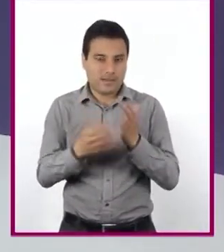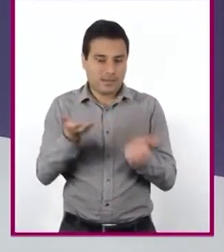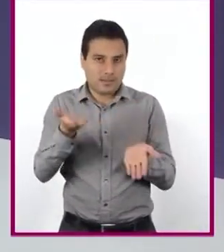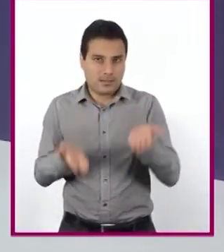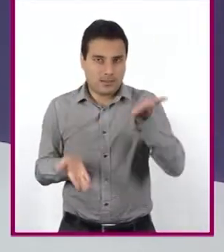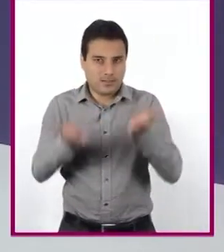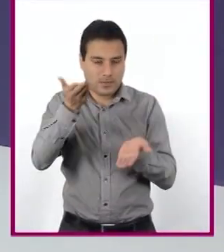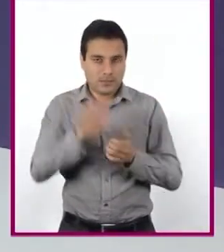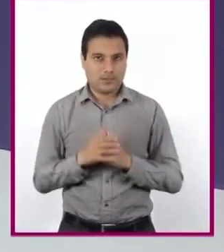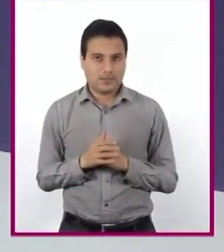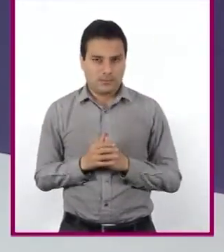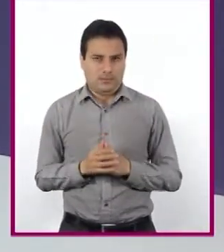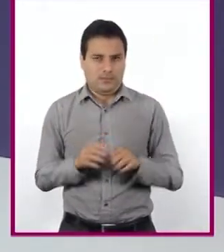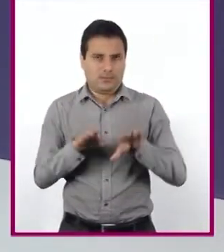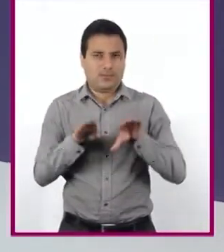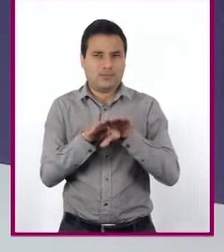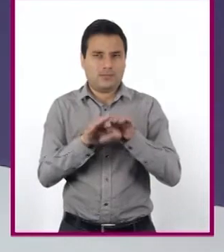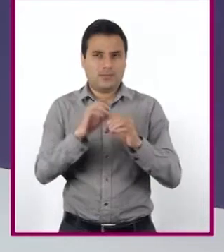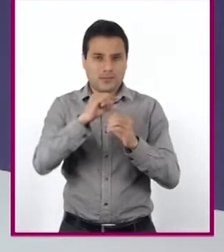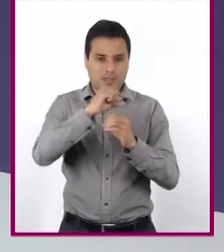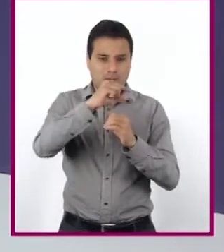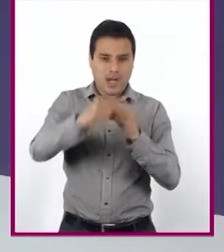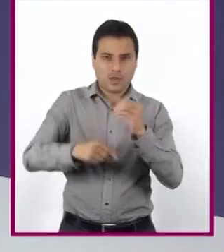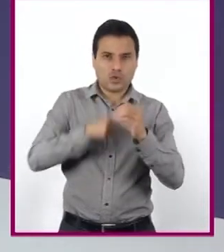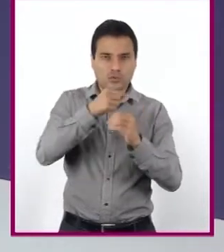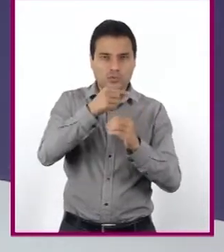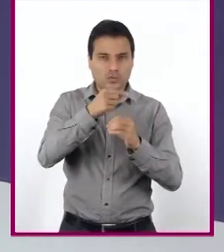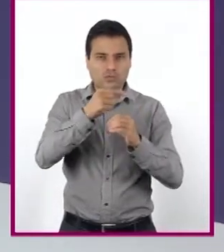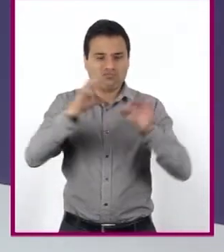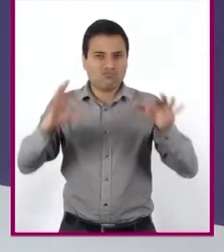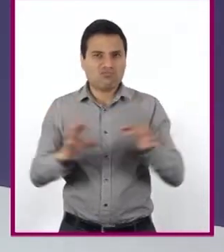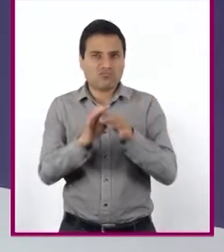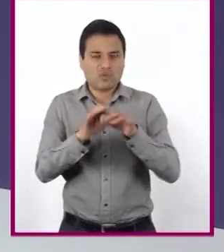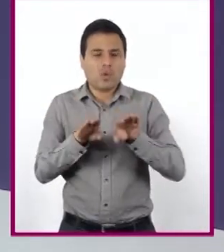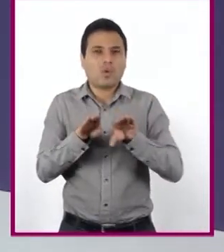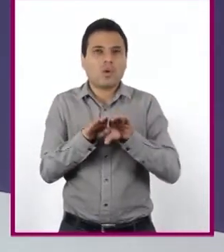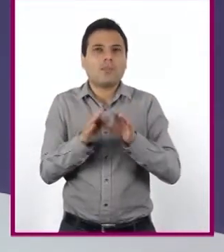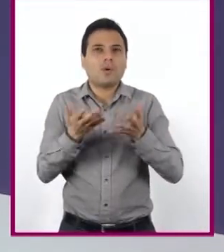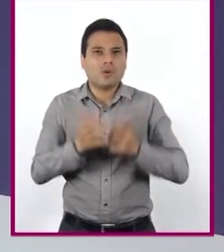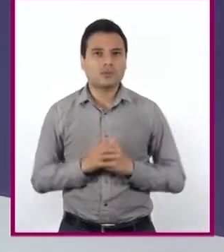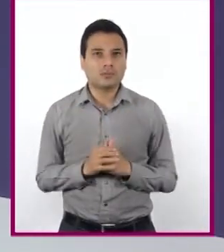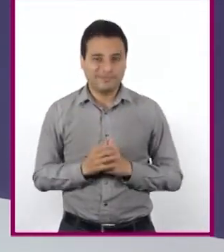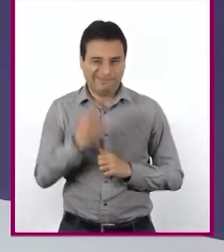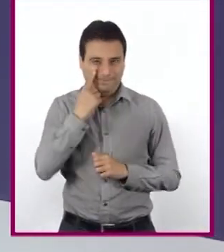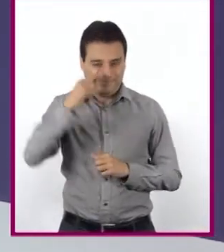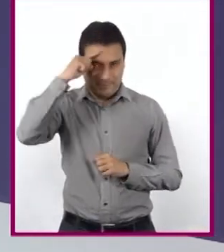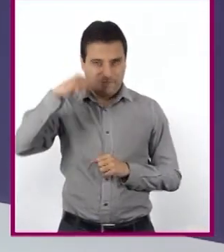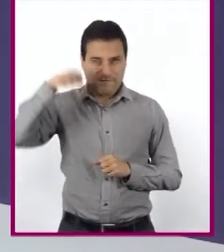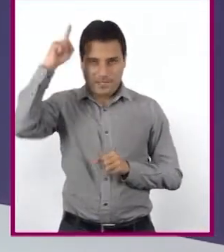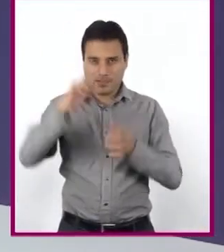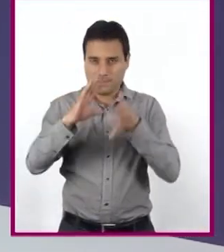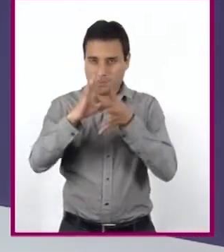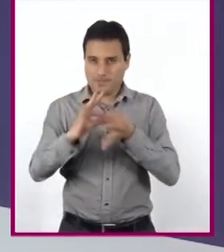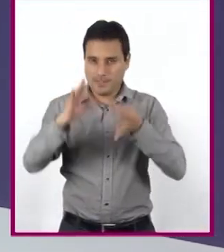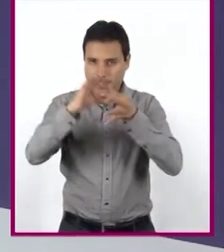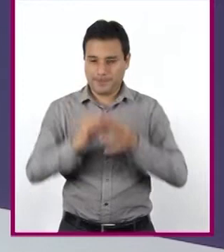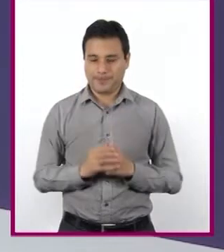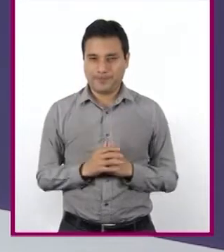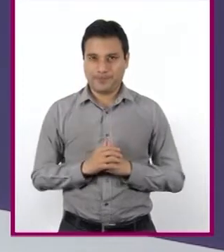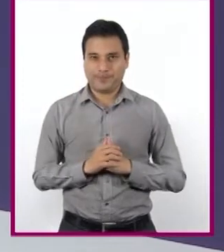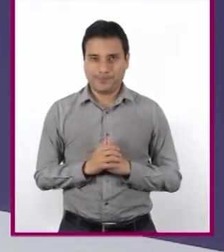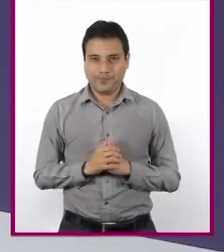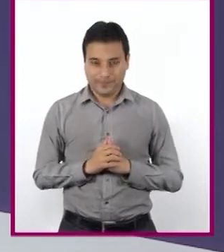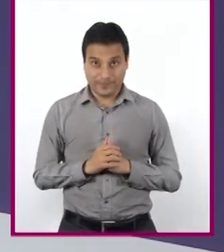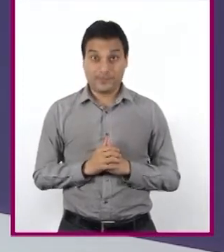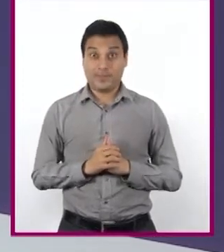se unen los átomos entre sí? Es muy sencillo de explicar. Para completar